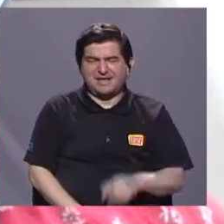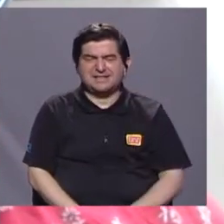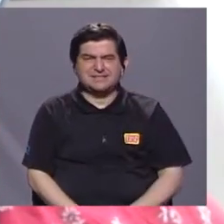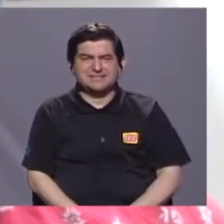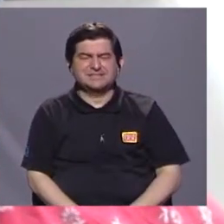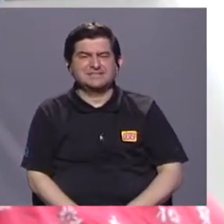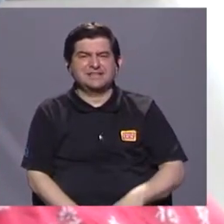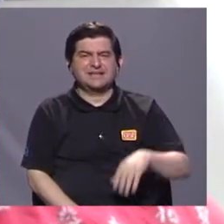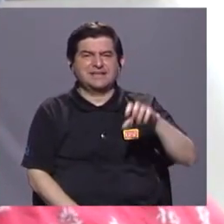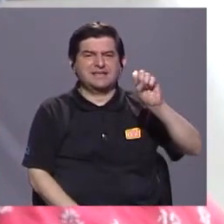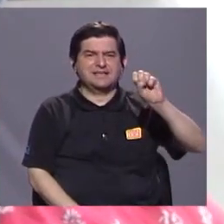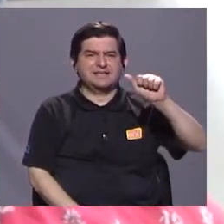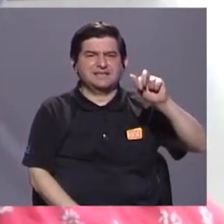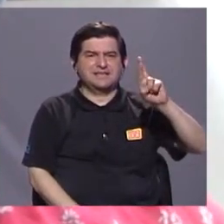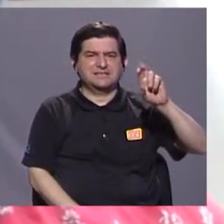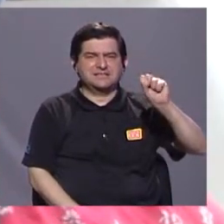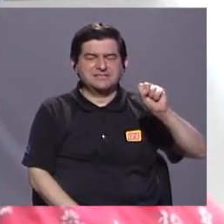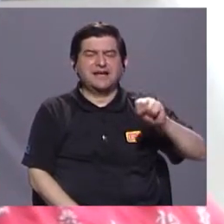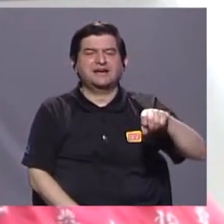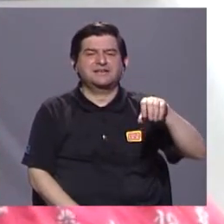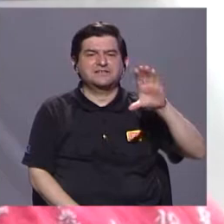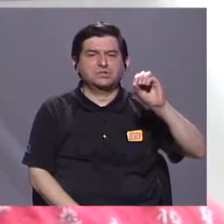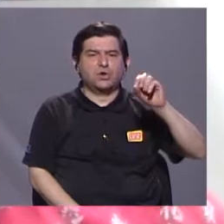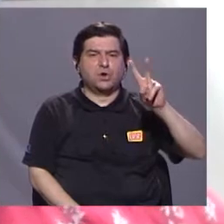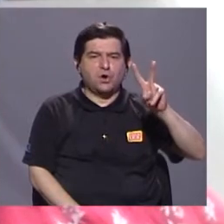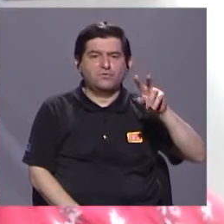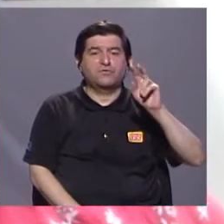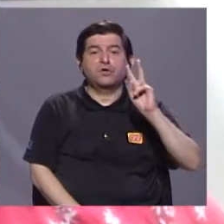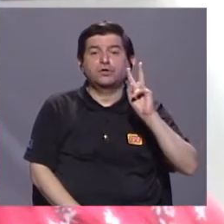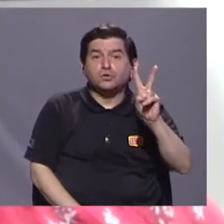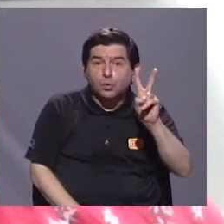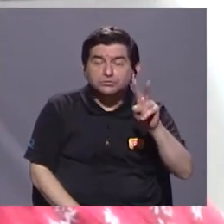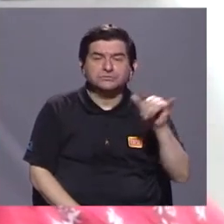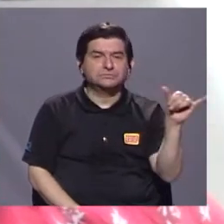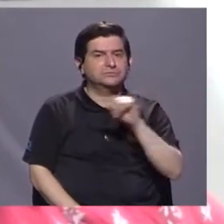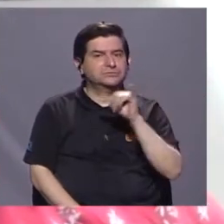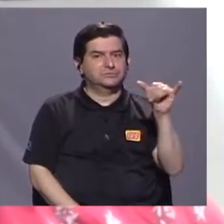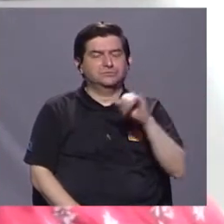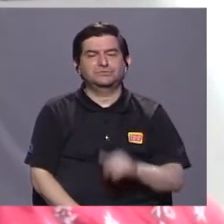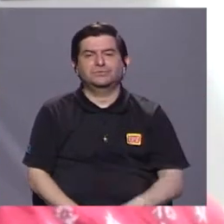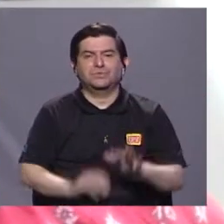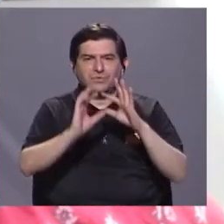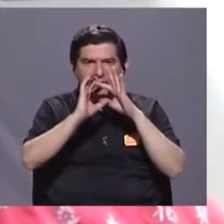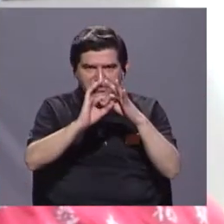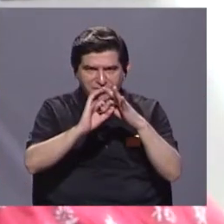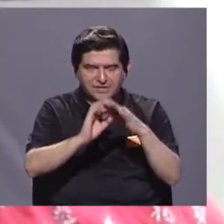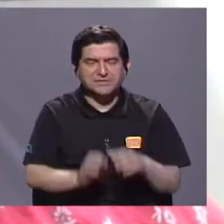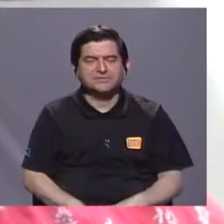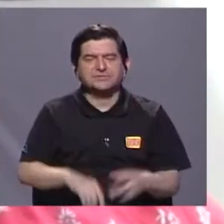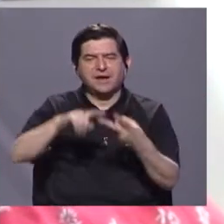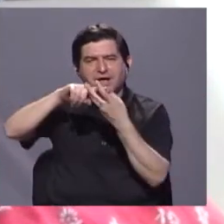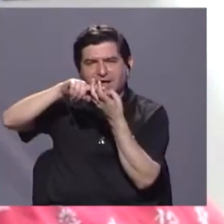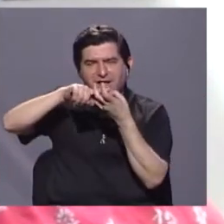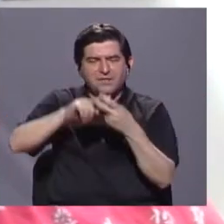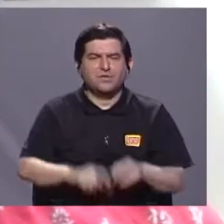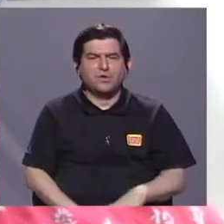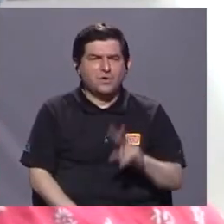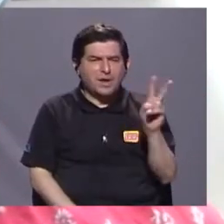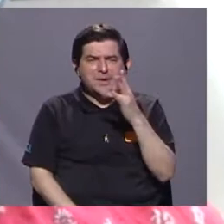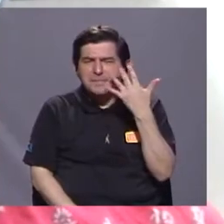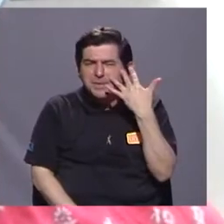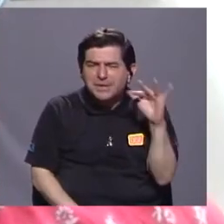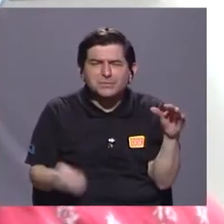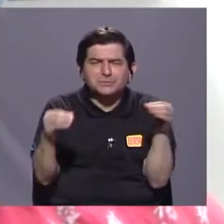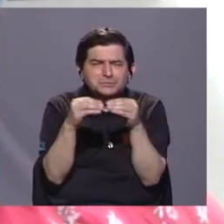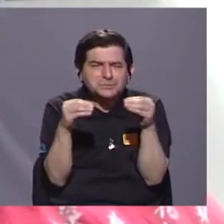b2 con dos también está originado en un virus de murciélagos de hecho el virus que se parece